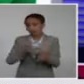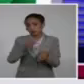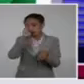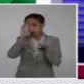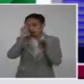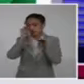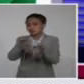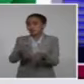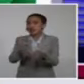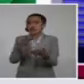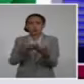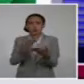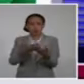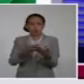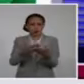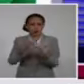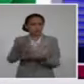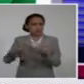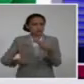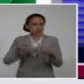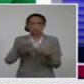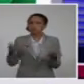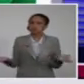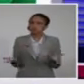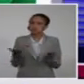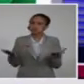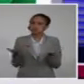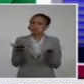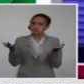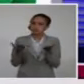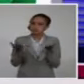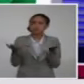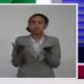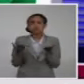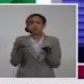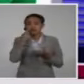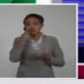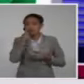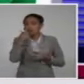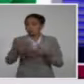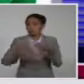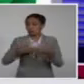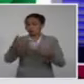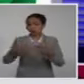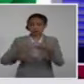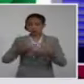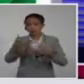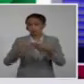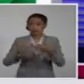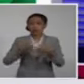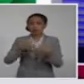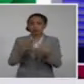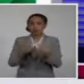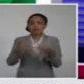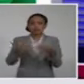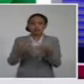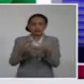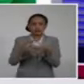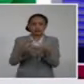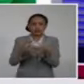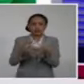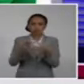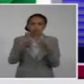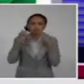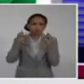el diagnóstico, evolucionó con un grupo de complicaciones que se fueron agravando y lamentablemente